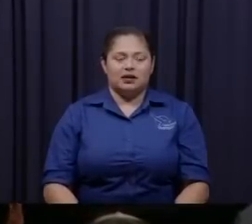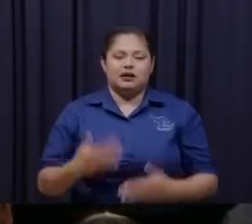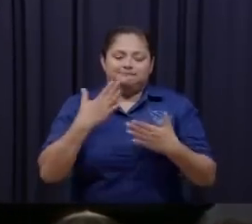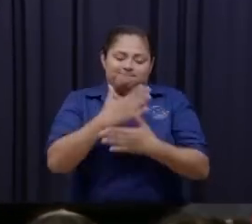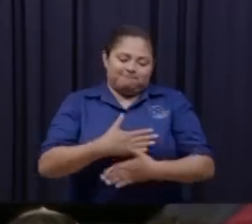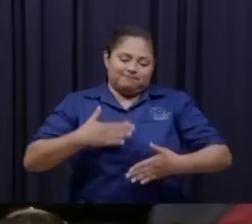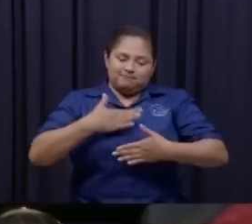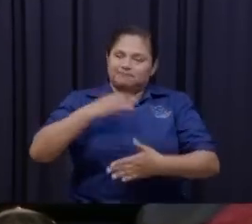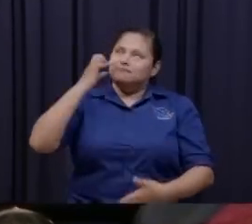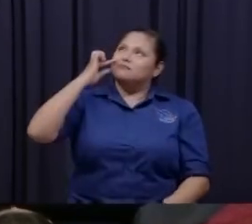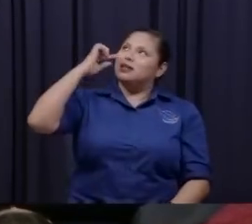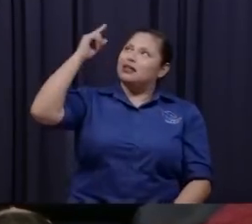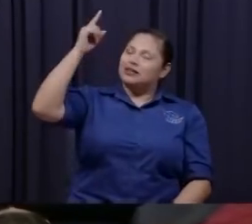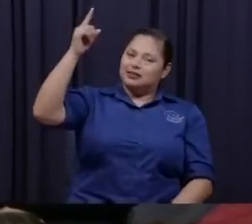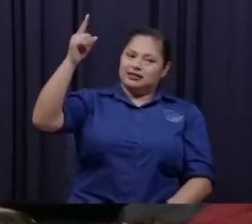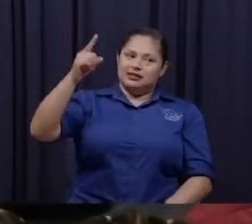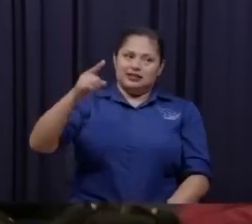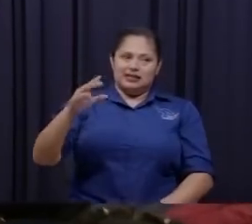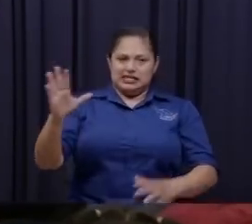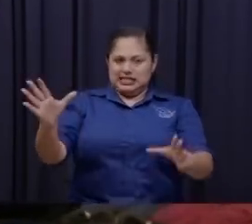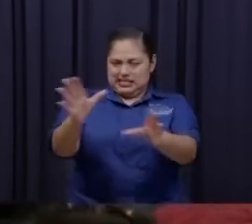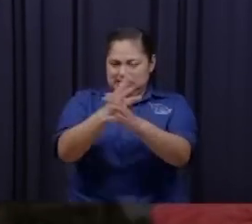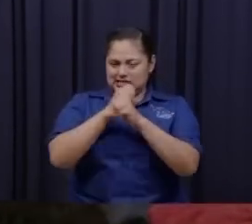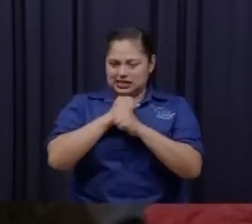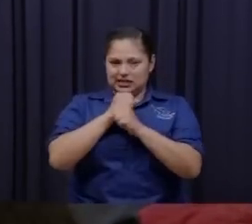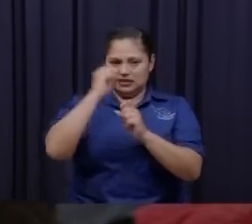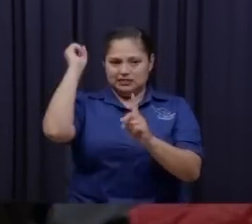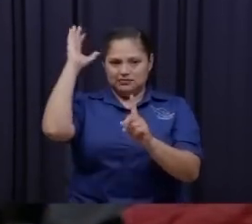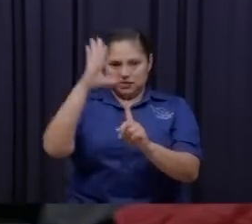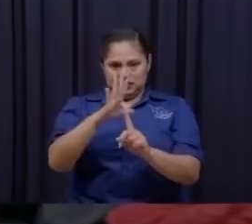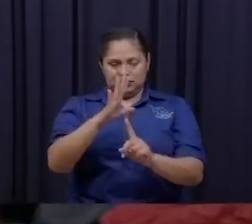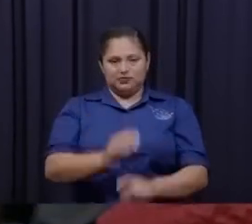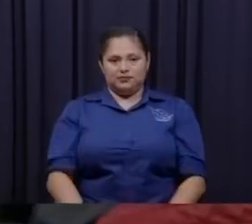Agradar al Padre. Y le arrancas una bendición.